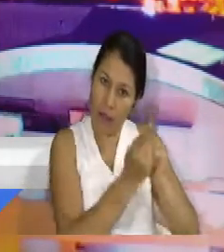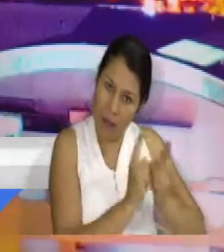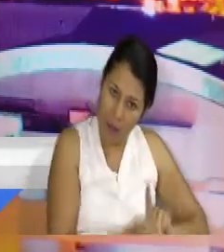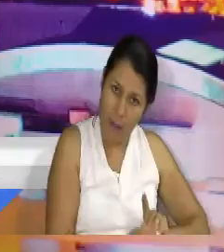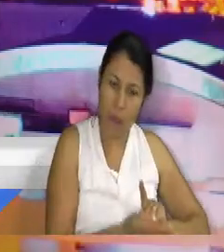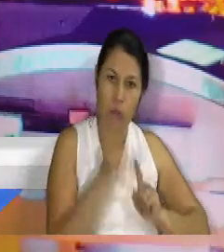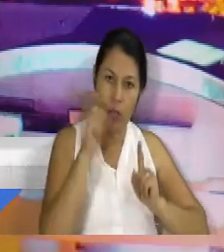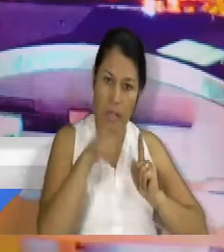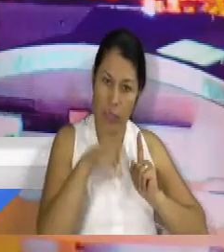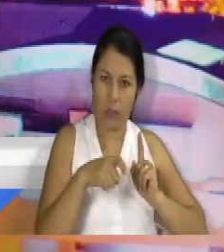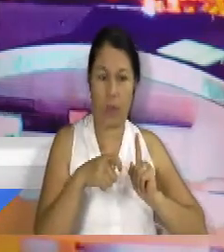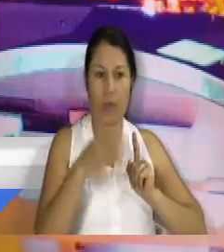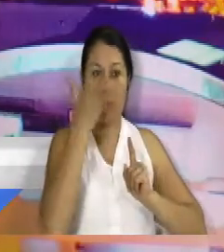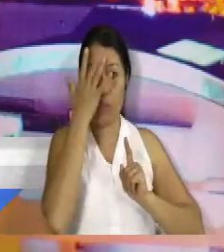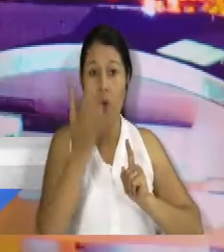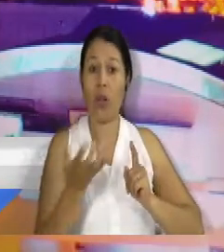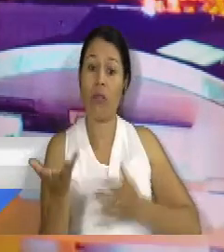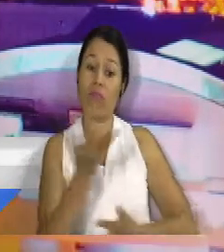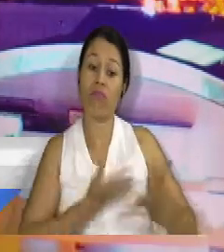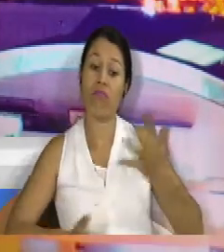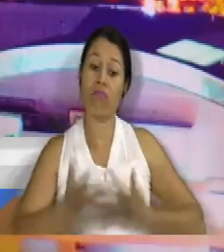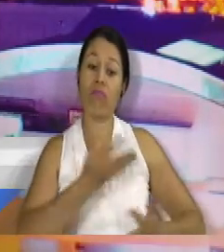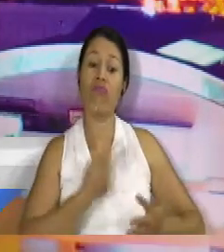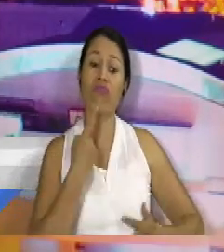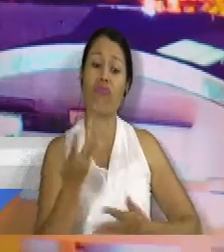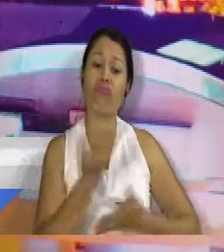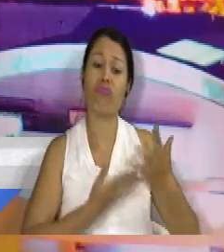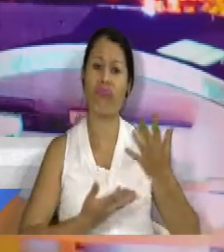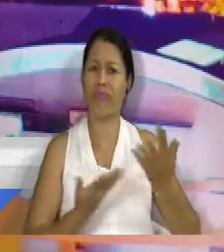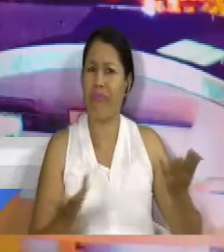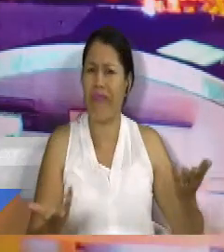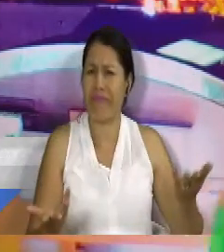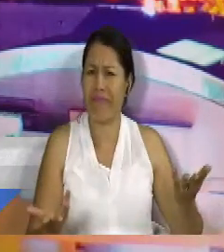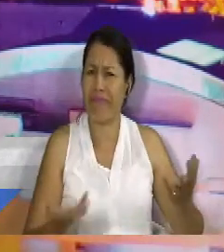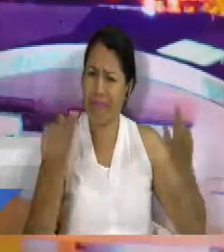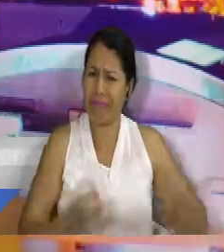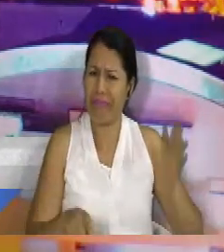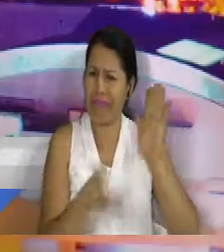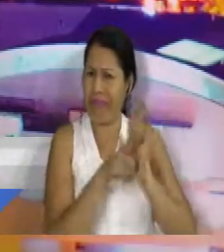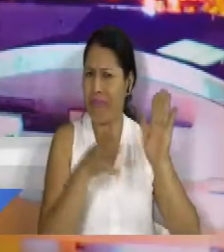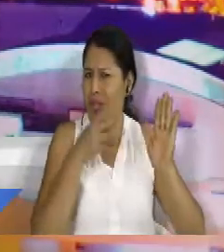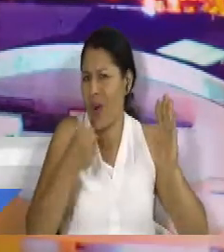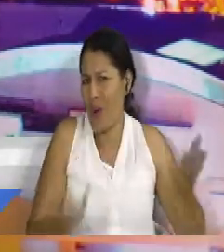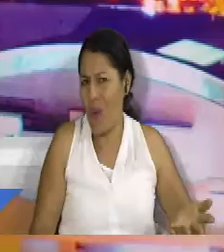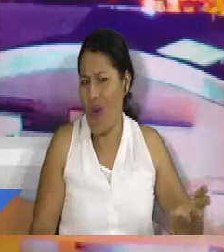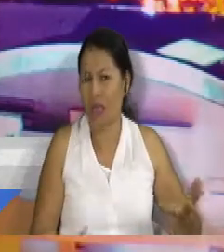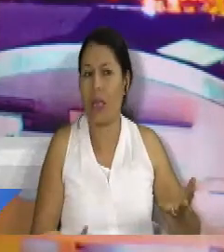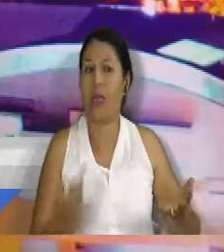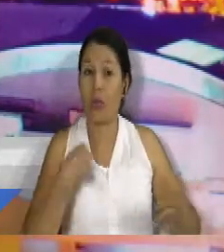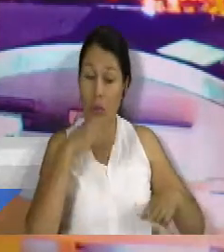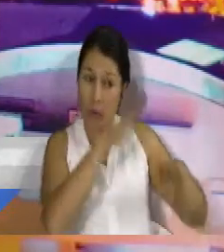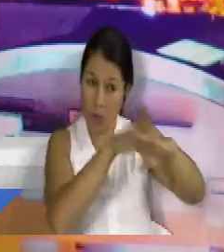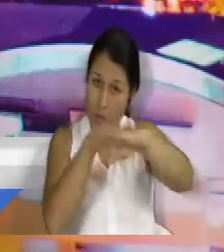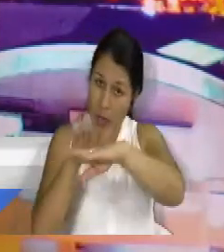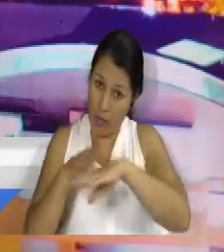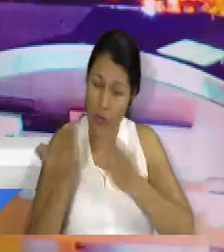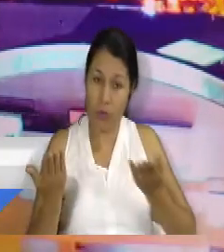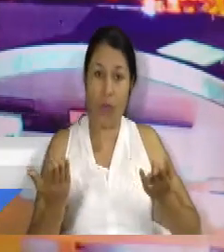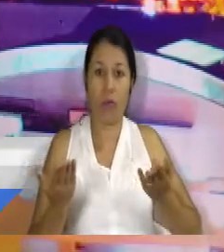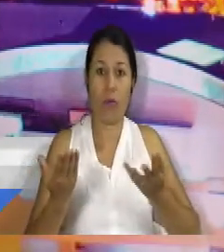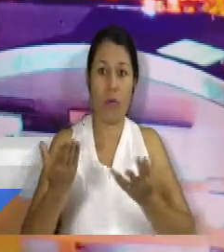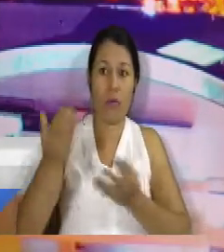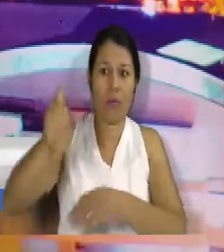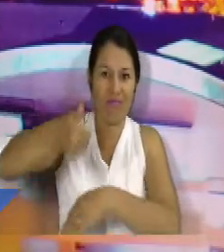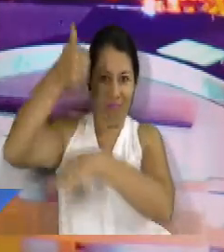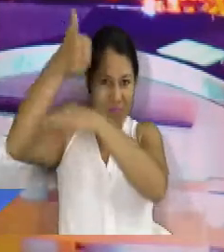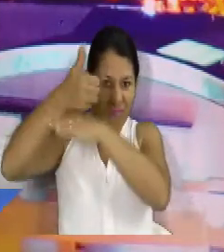resocialización solamente se queda en letra muerta. Entonces, desde acá hago el llamado para que las autoridades miren a no